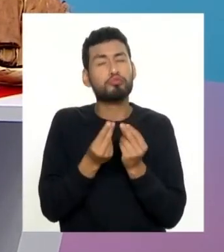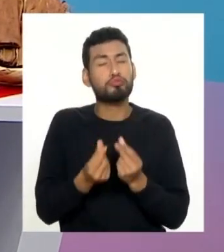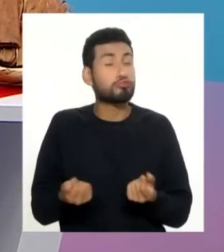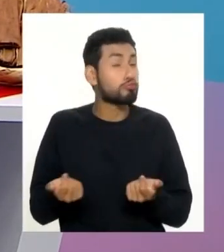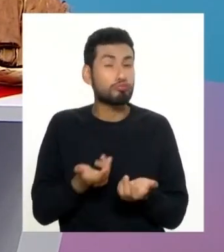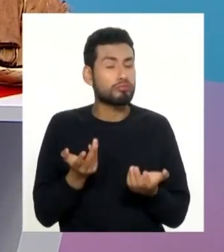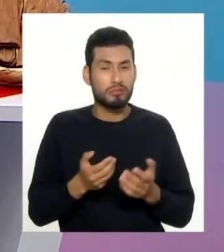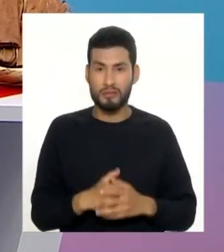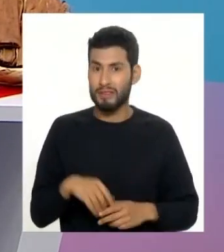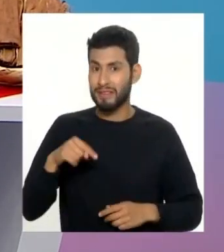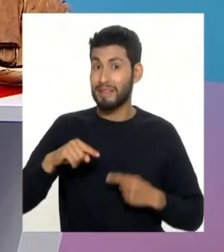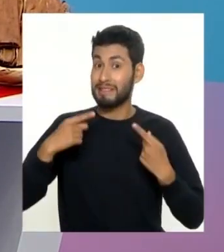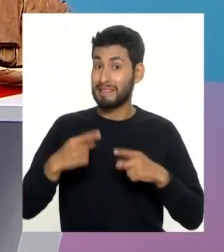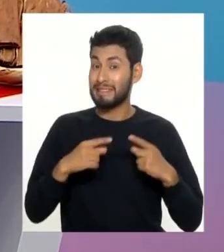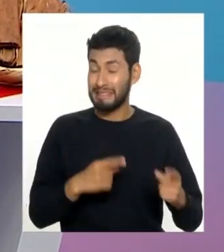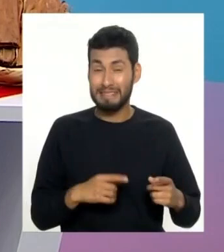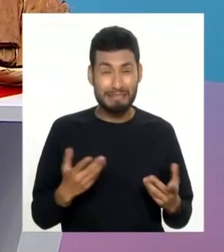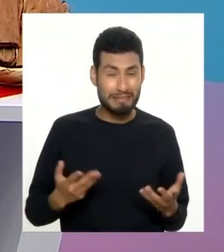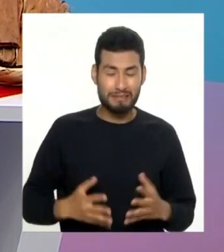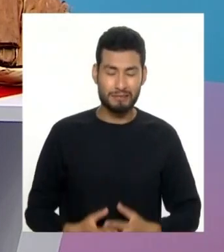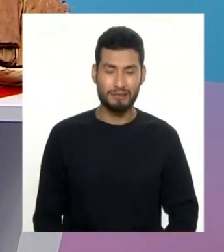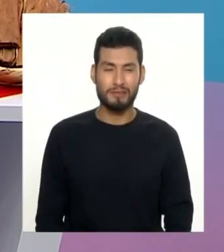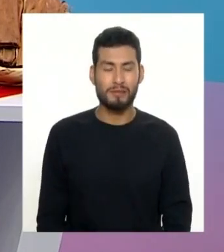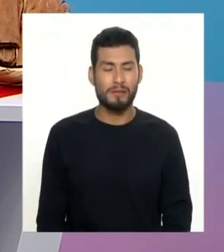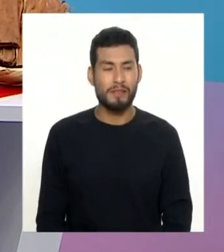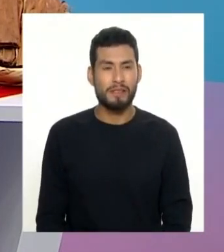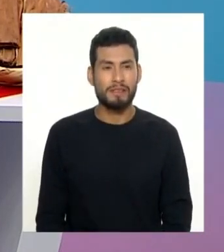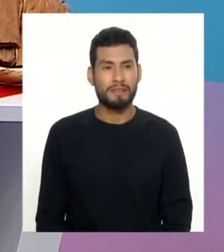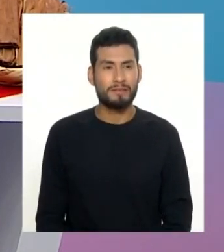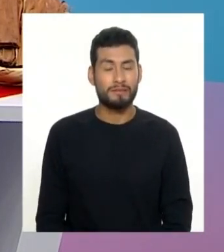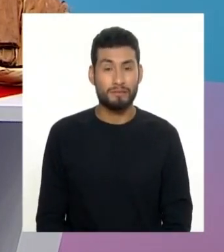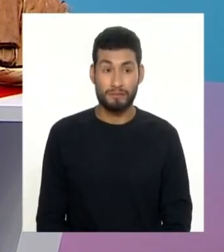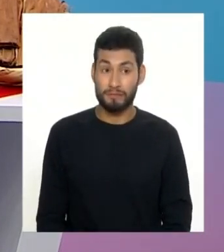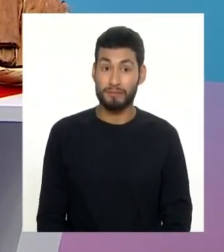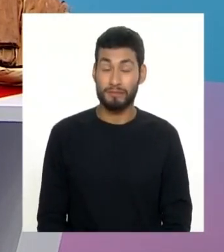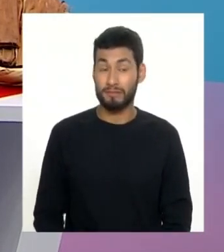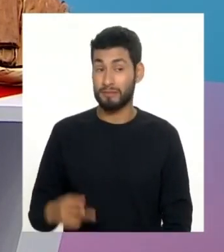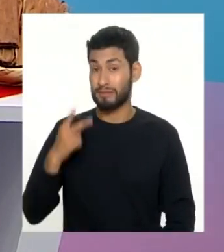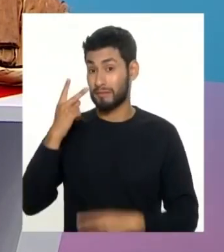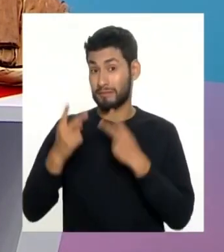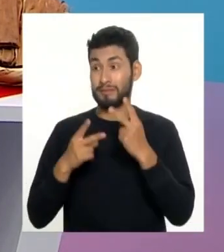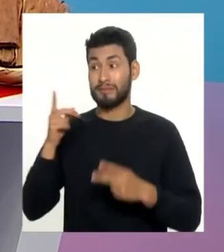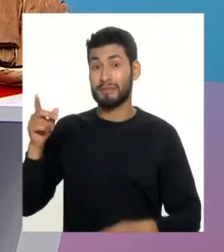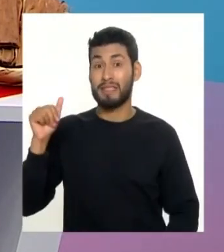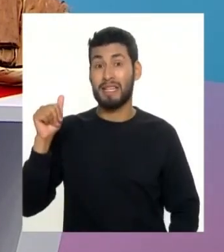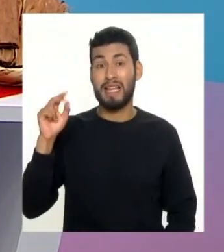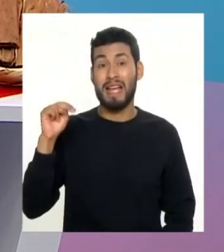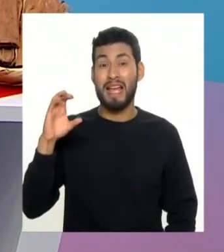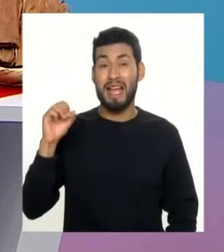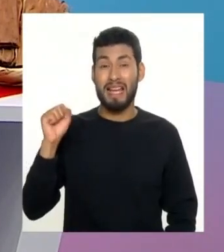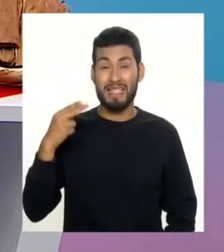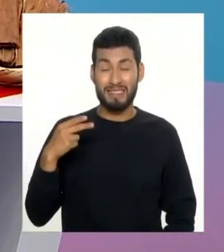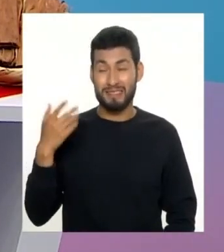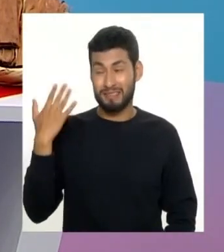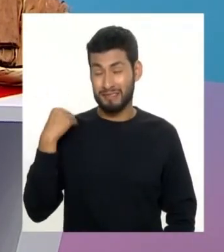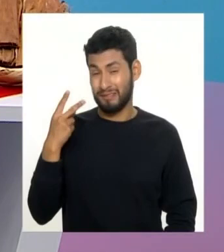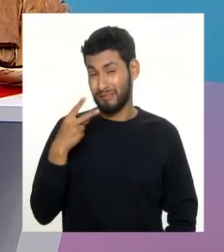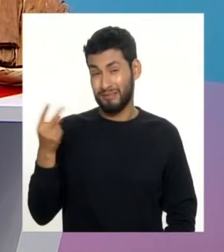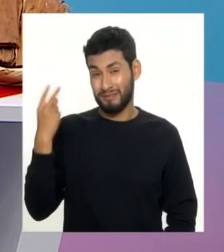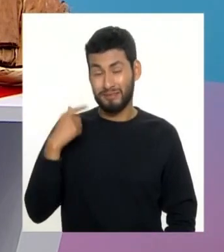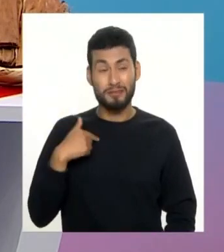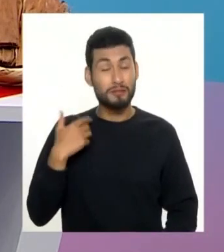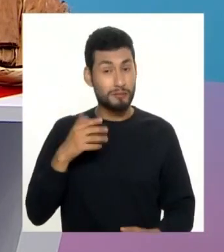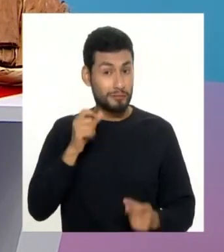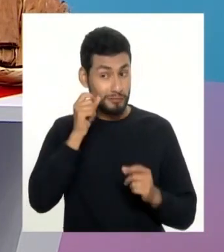pues estos males que nos ocurren? De nuestra visita a Ancash, hemos estado en Ancash hace un par de semanas, ha sido fabuloso